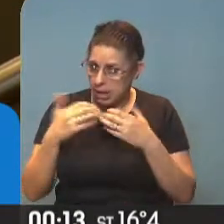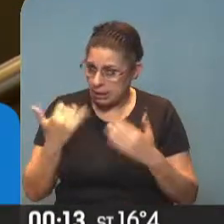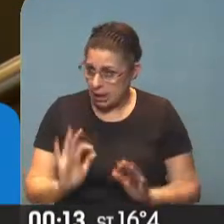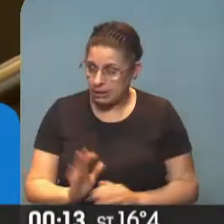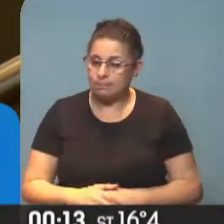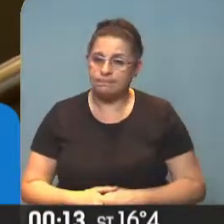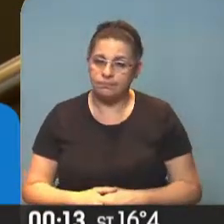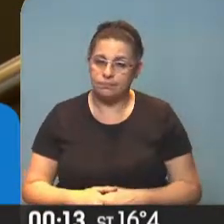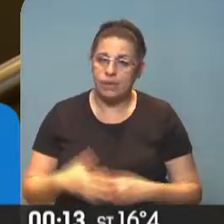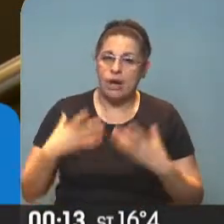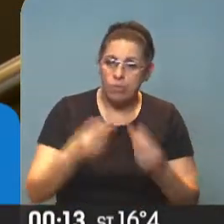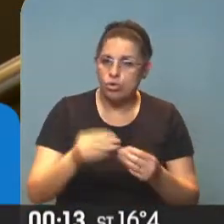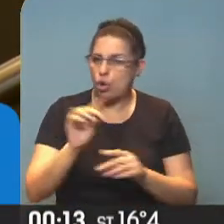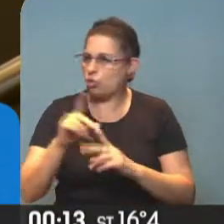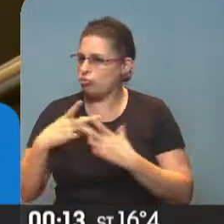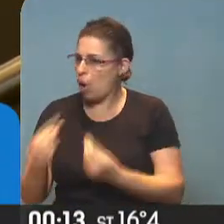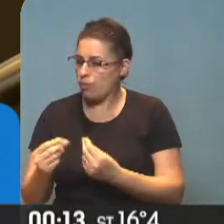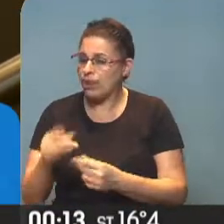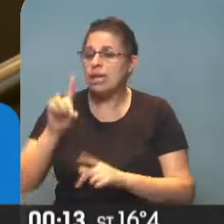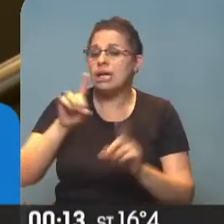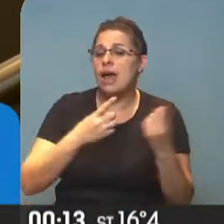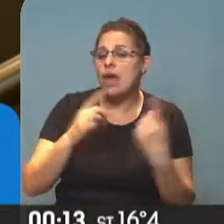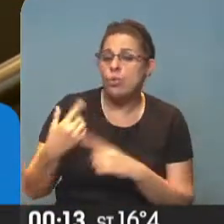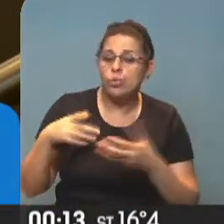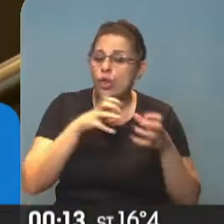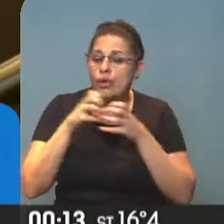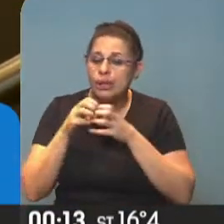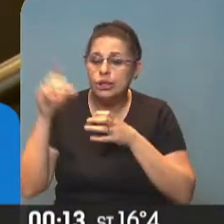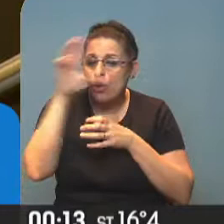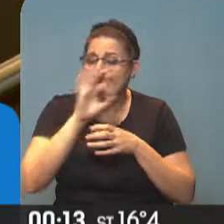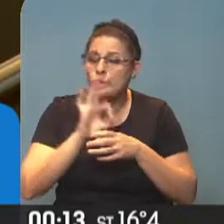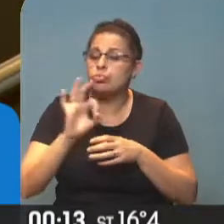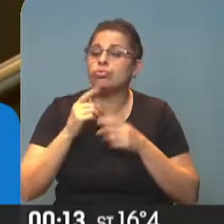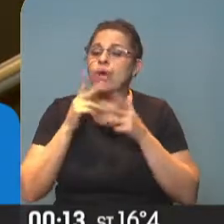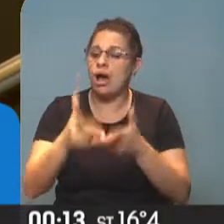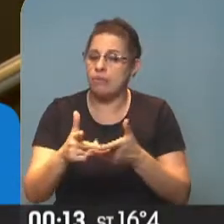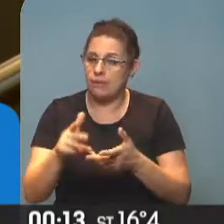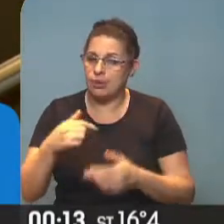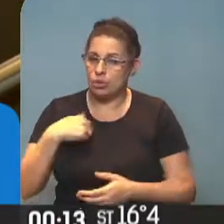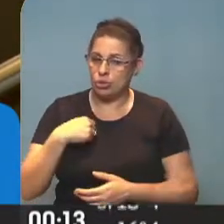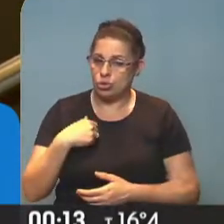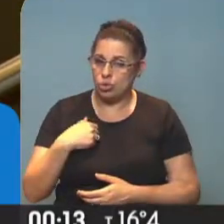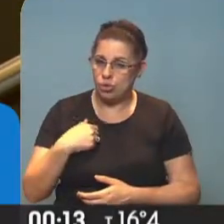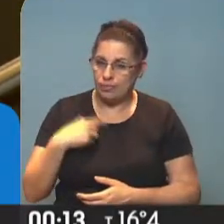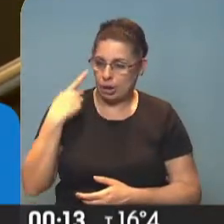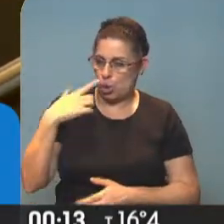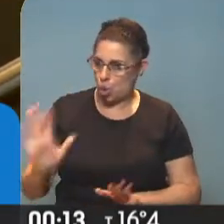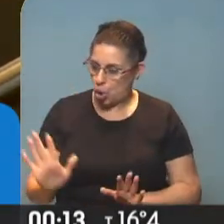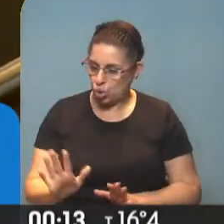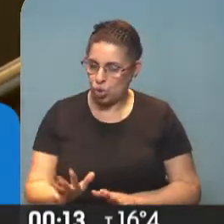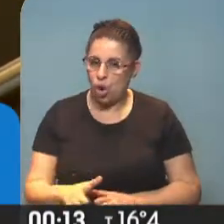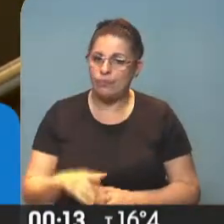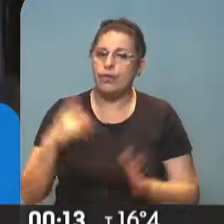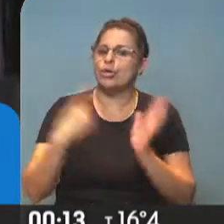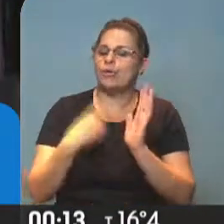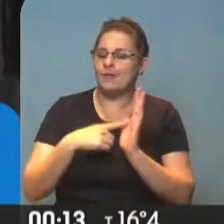digamos, a favor, en contra, o que cada uno debata y dé su opinión acerca de esto. Yo no tengo, digamos, un conocimiento ni de la